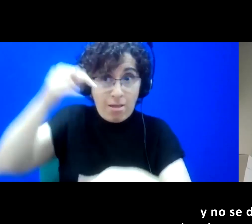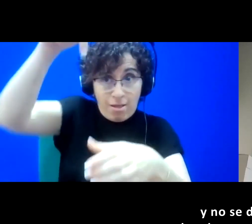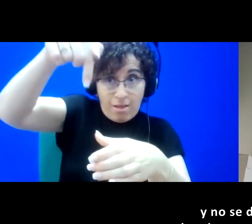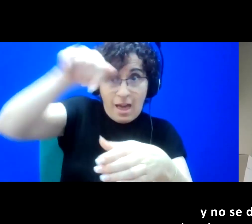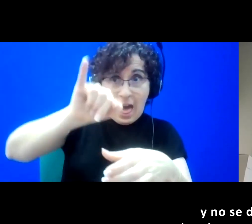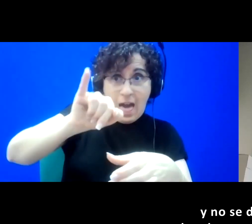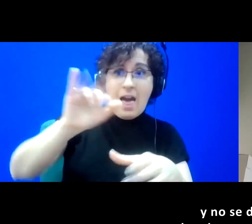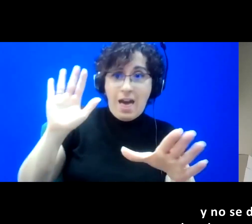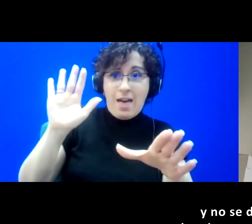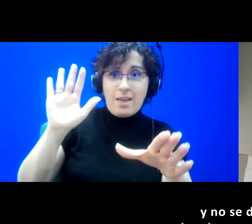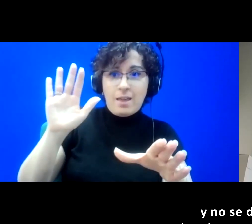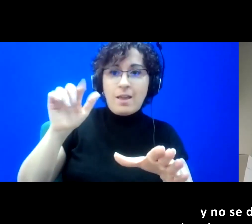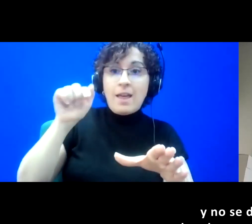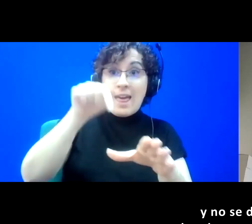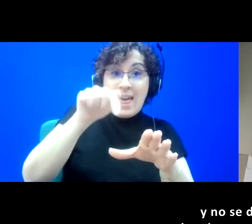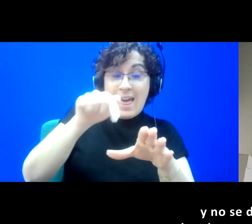y no se debe